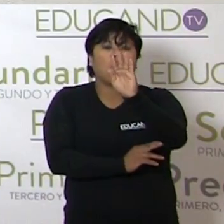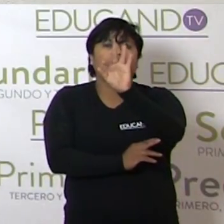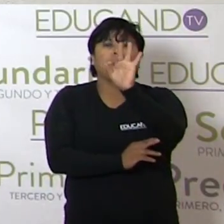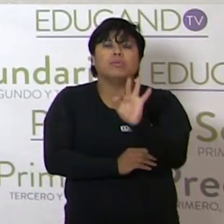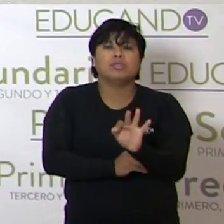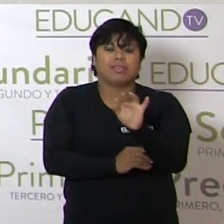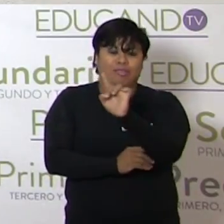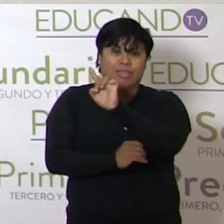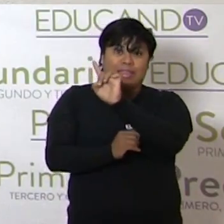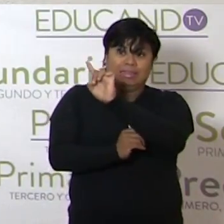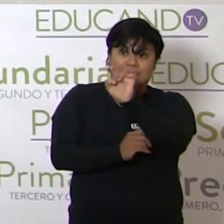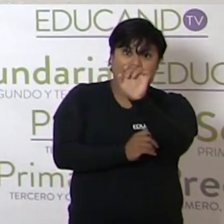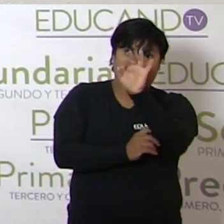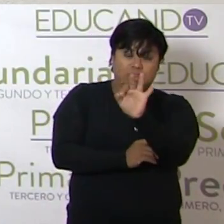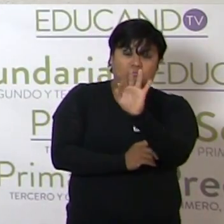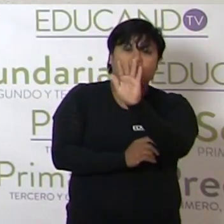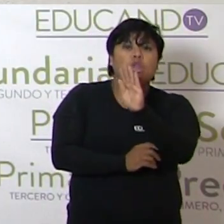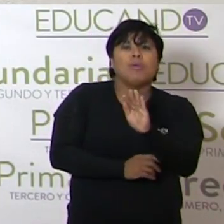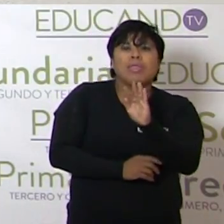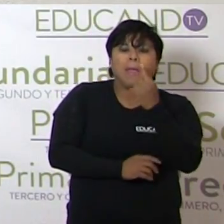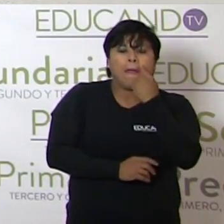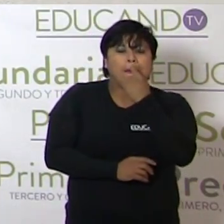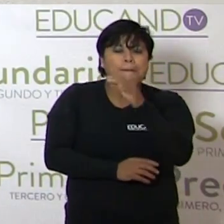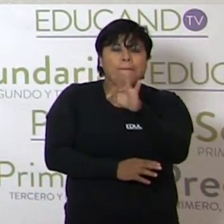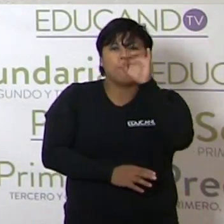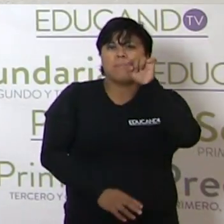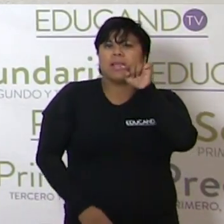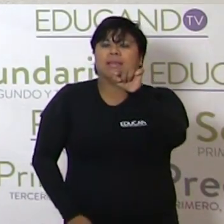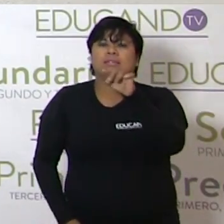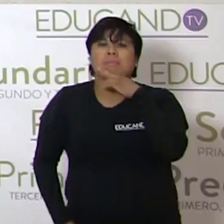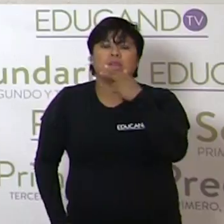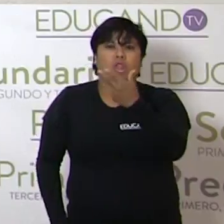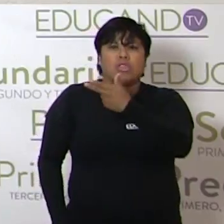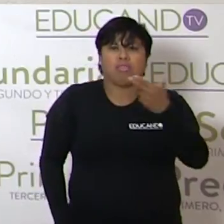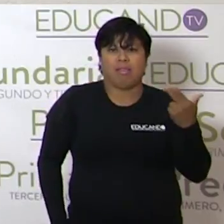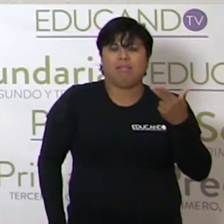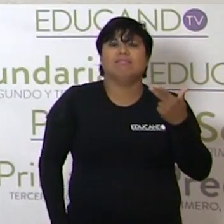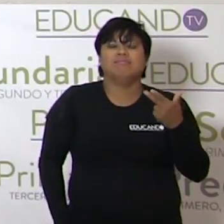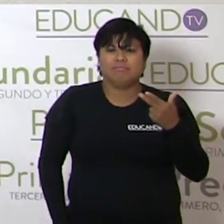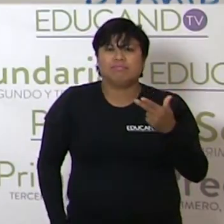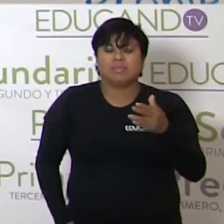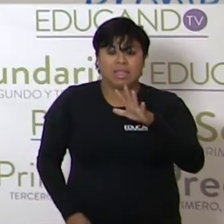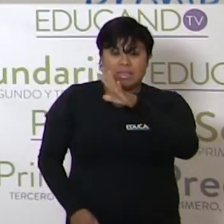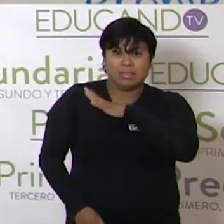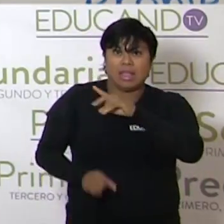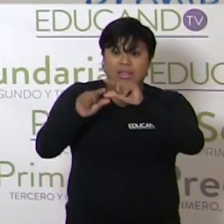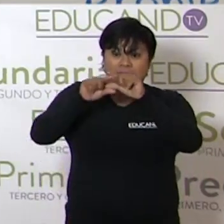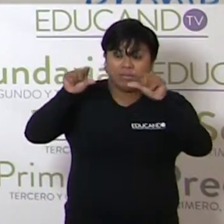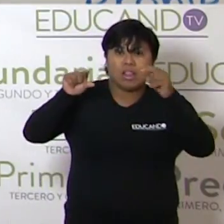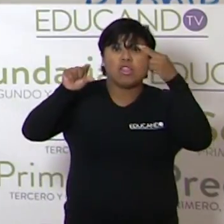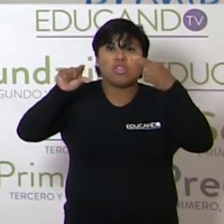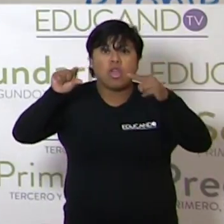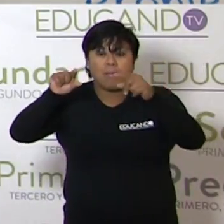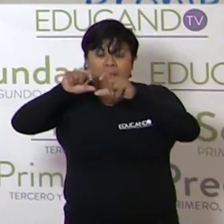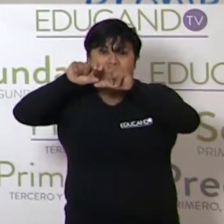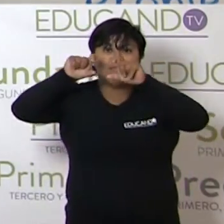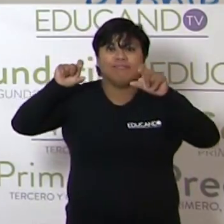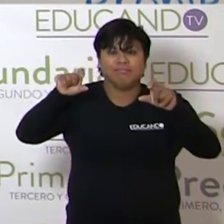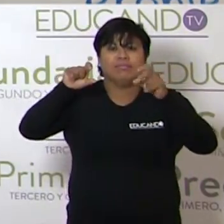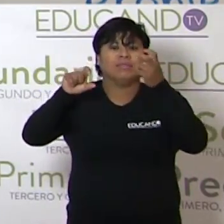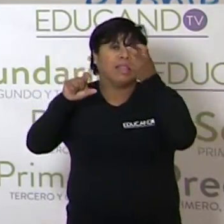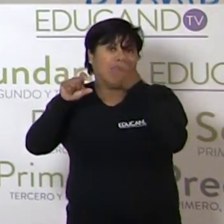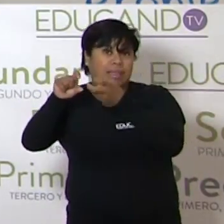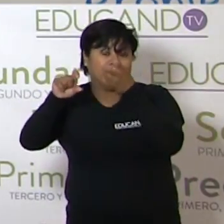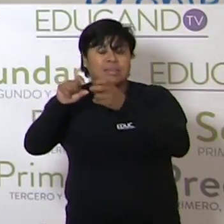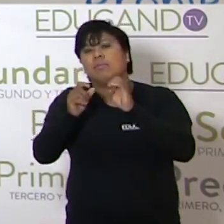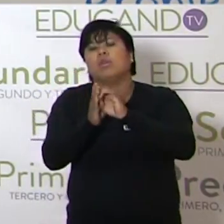90% de 100 eligen o elegirían este hotel, y aquí está el nombre. Aquí en este caso tenemos